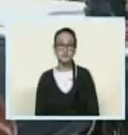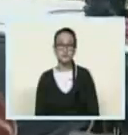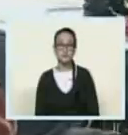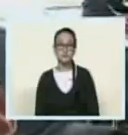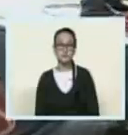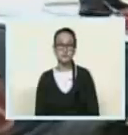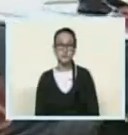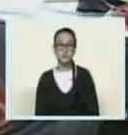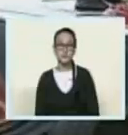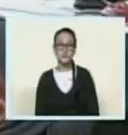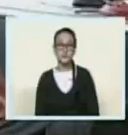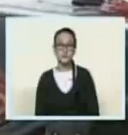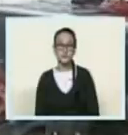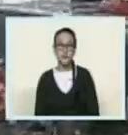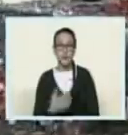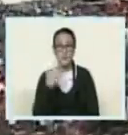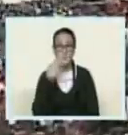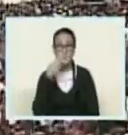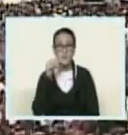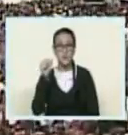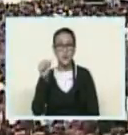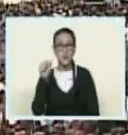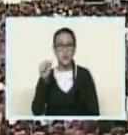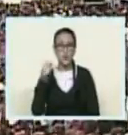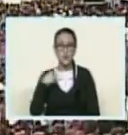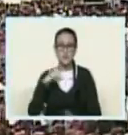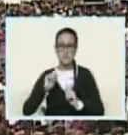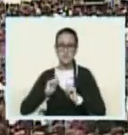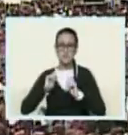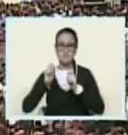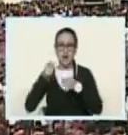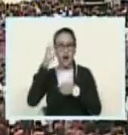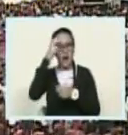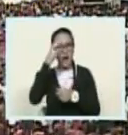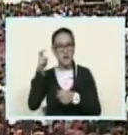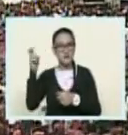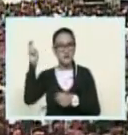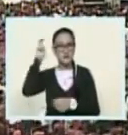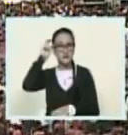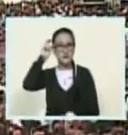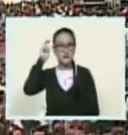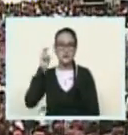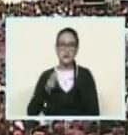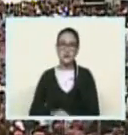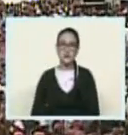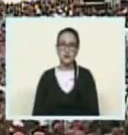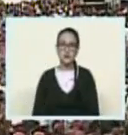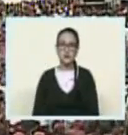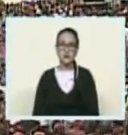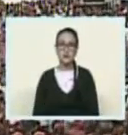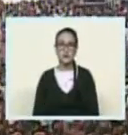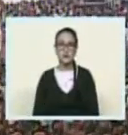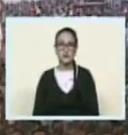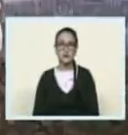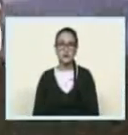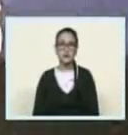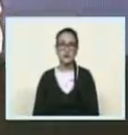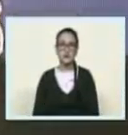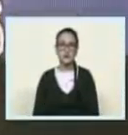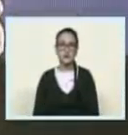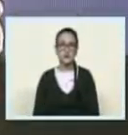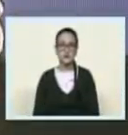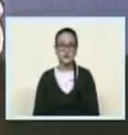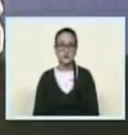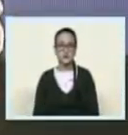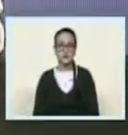Me dijo, Nicolás, te voy a nombrar canciller de la República Bolivariana